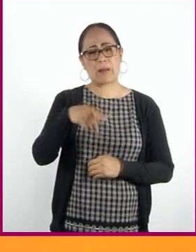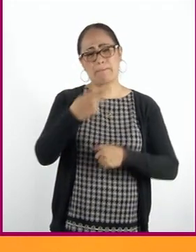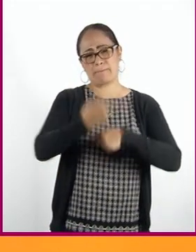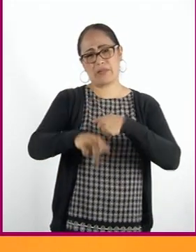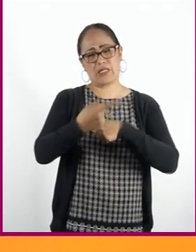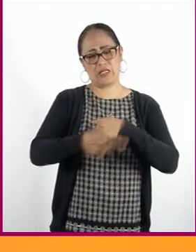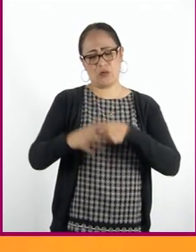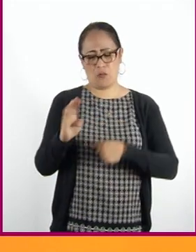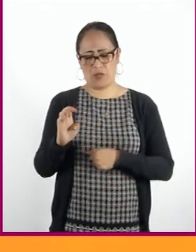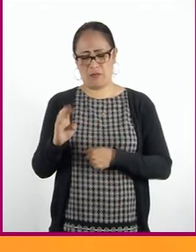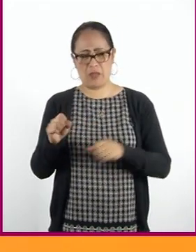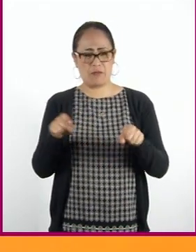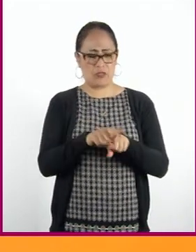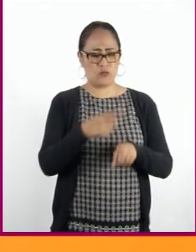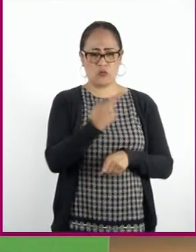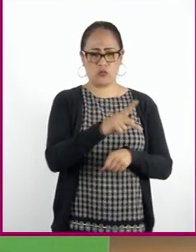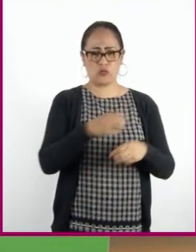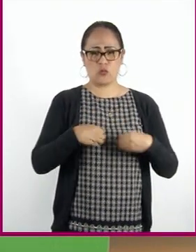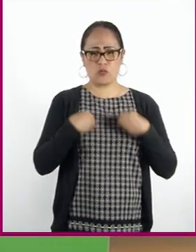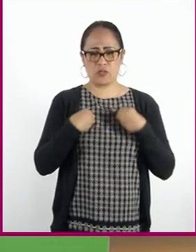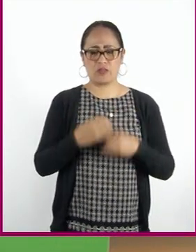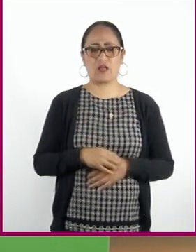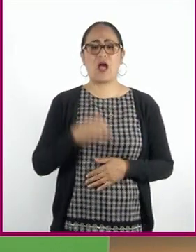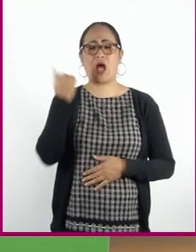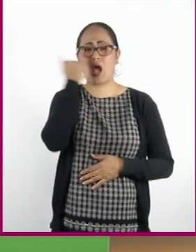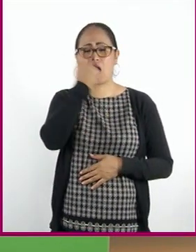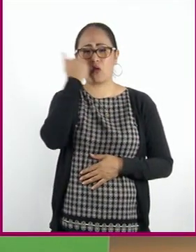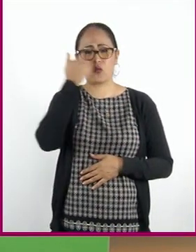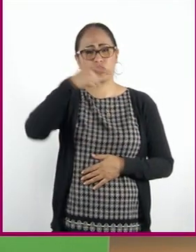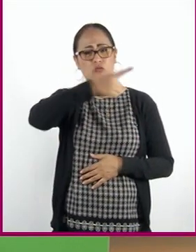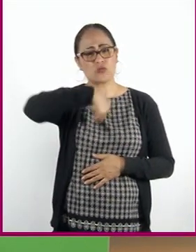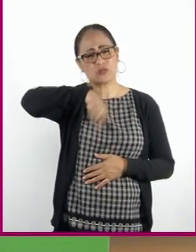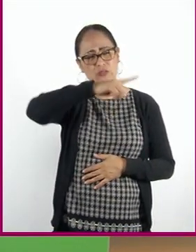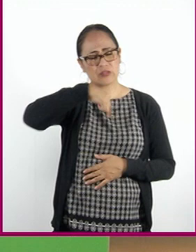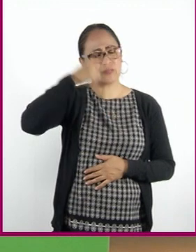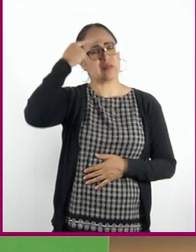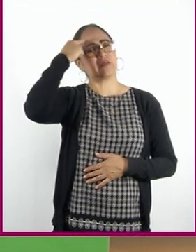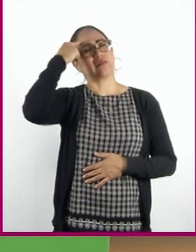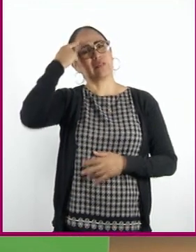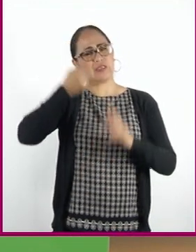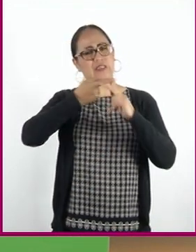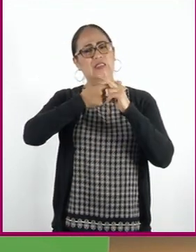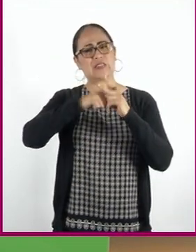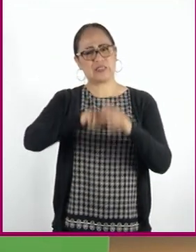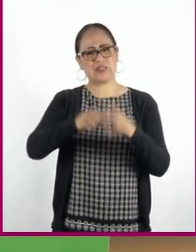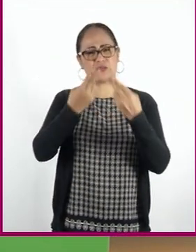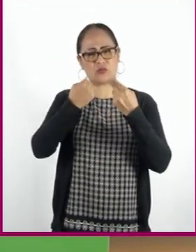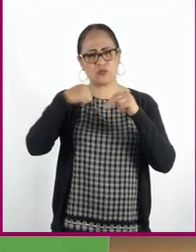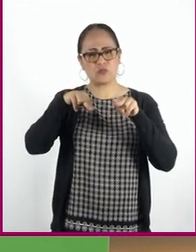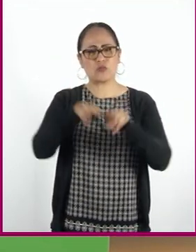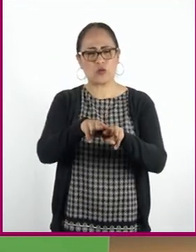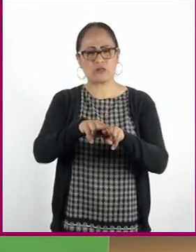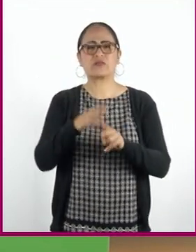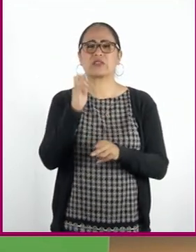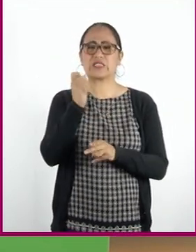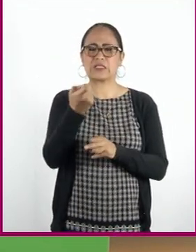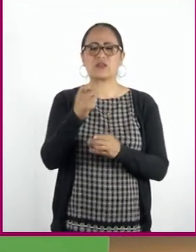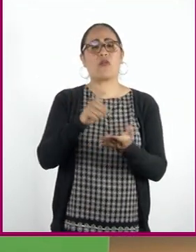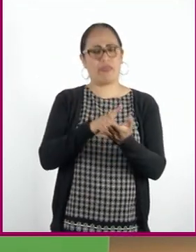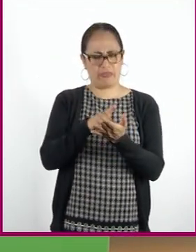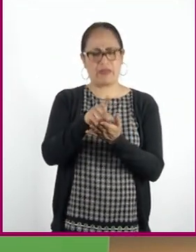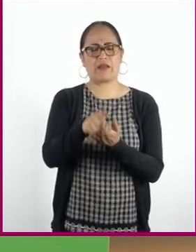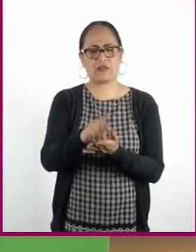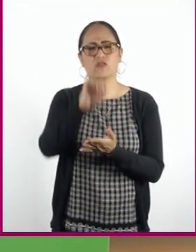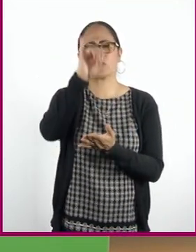vida. Nuestros estudiantes deben tener presente que la decisión de iniciar la vida sexual implica derechos, pero